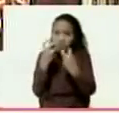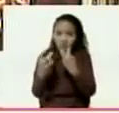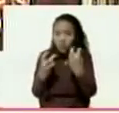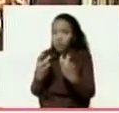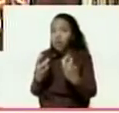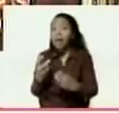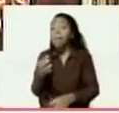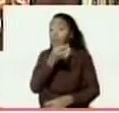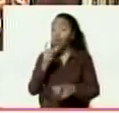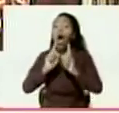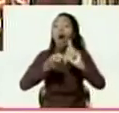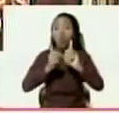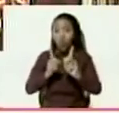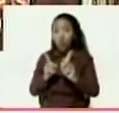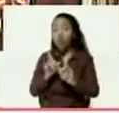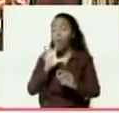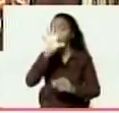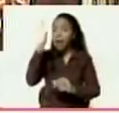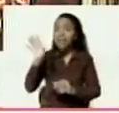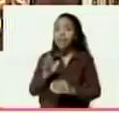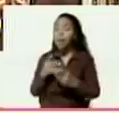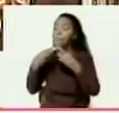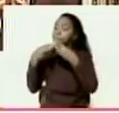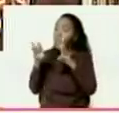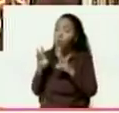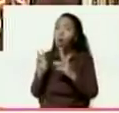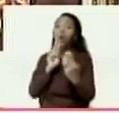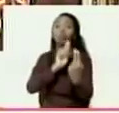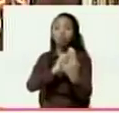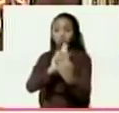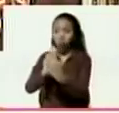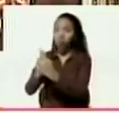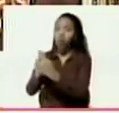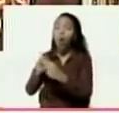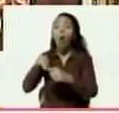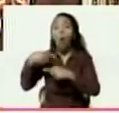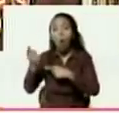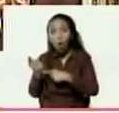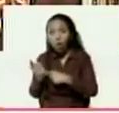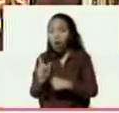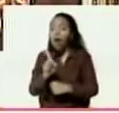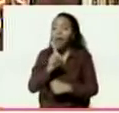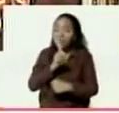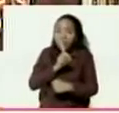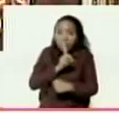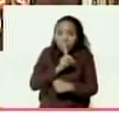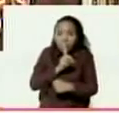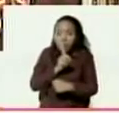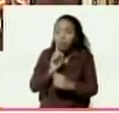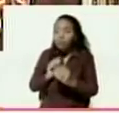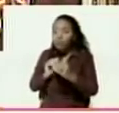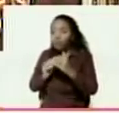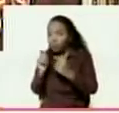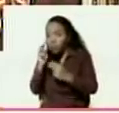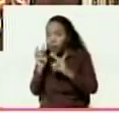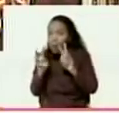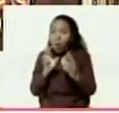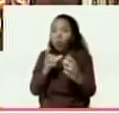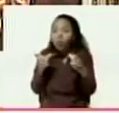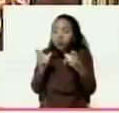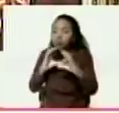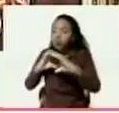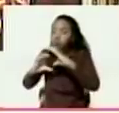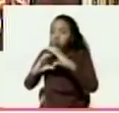algunos países en público y se conoció, en otros fue en silencio, a conversar cosas